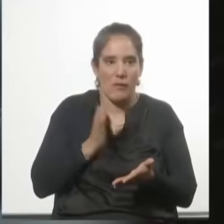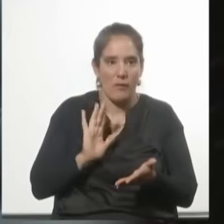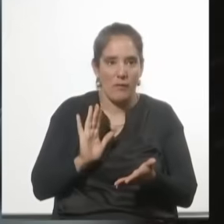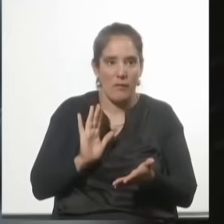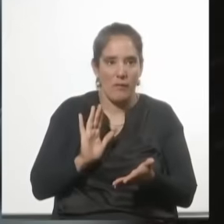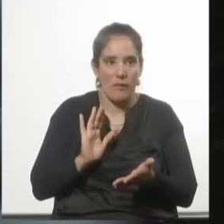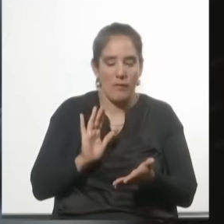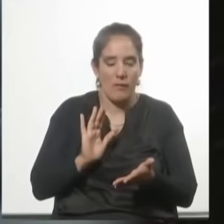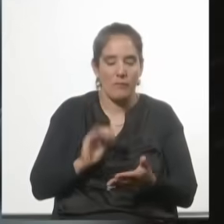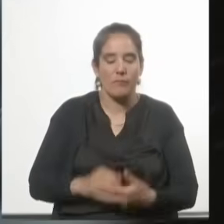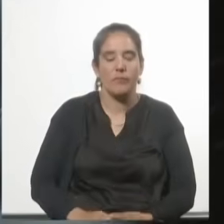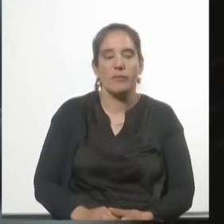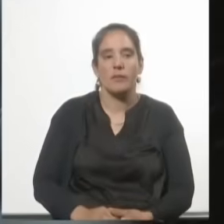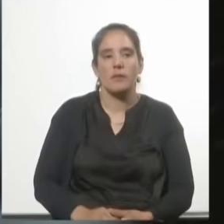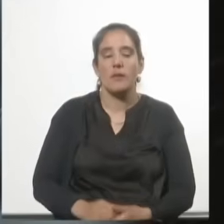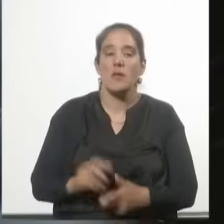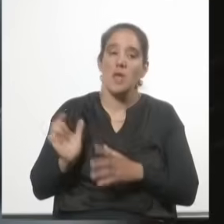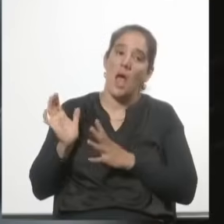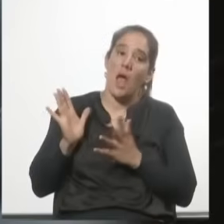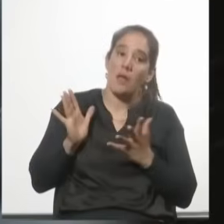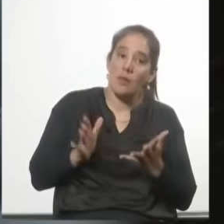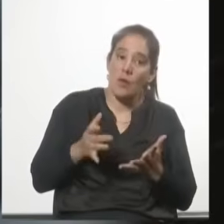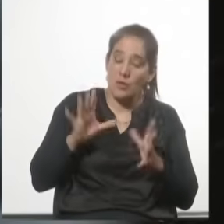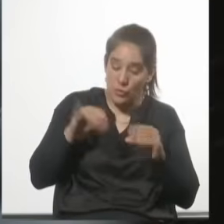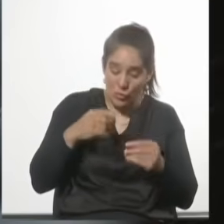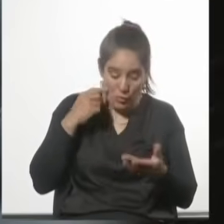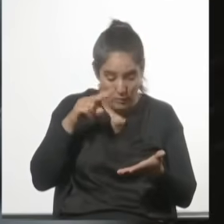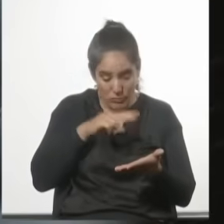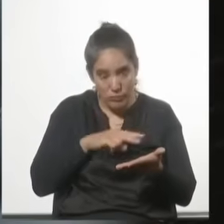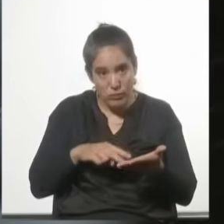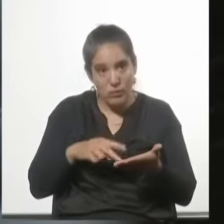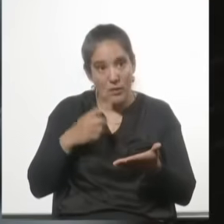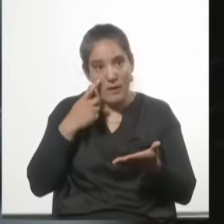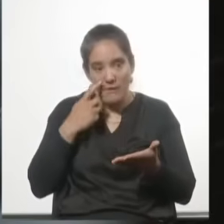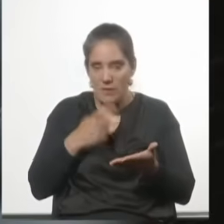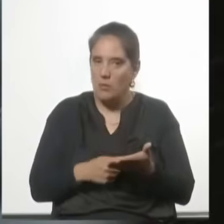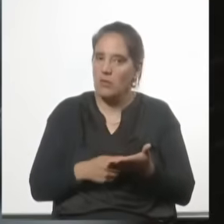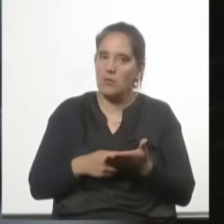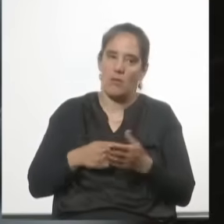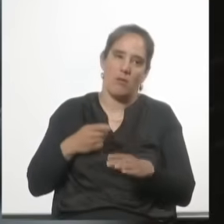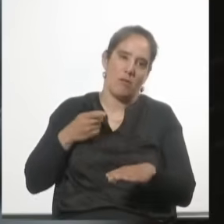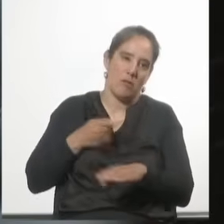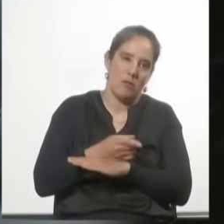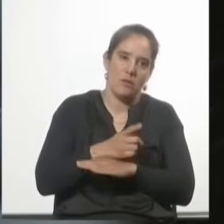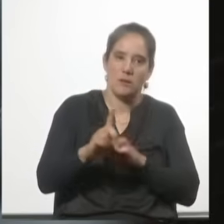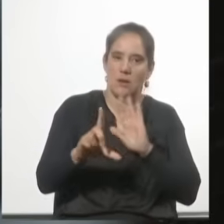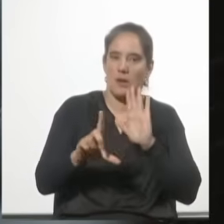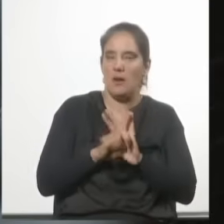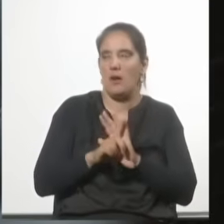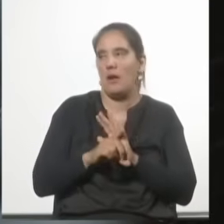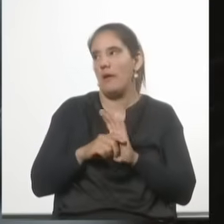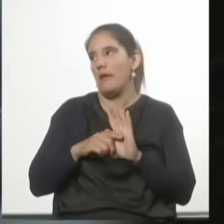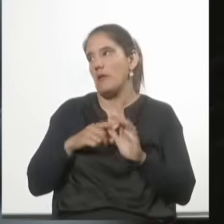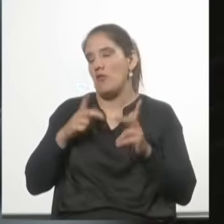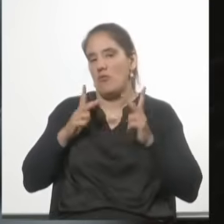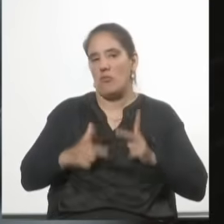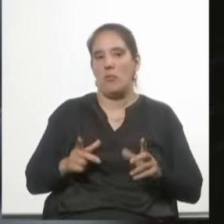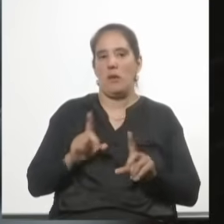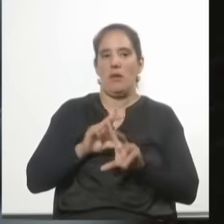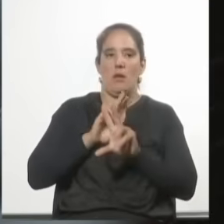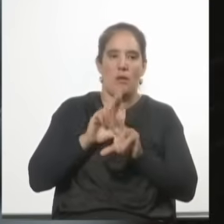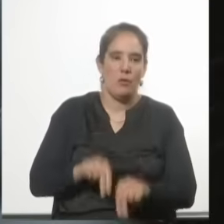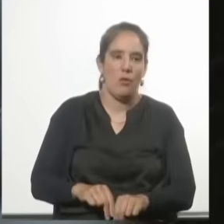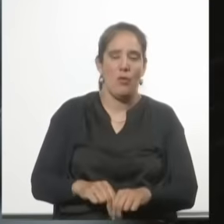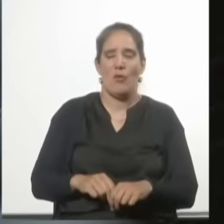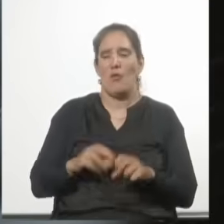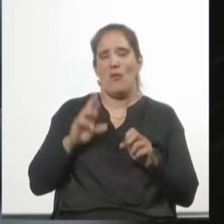De lo expresado hasta ahora encontramos severas irregularidades formales y sustanciales en la constitución de una